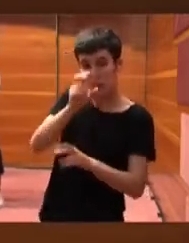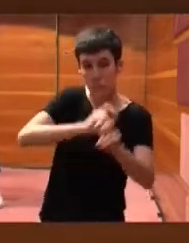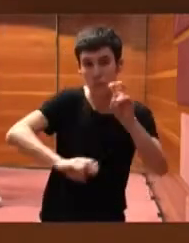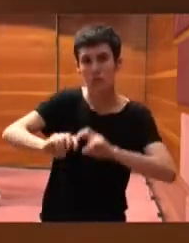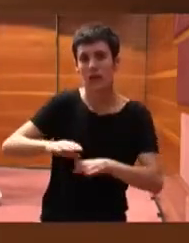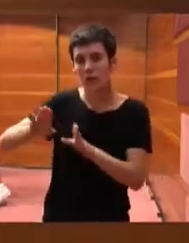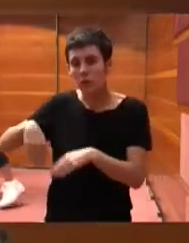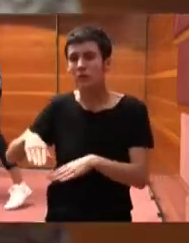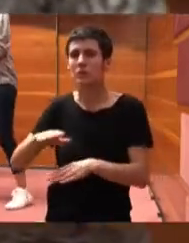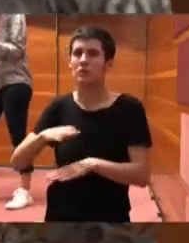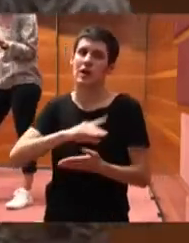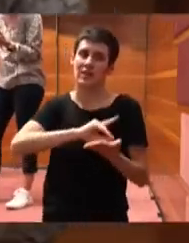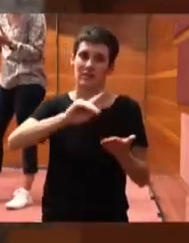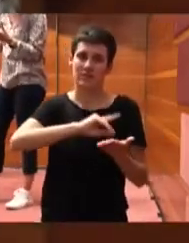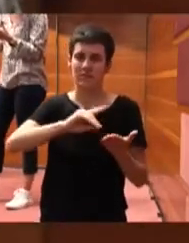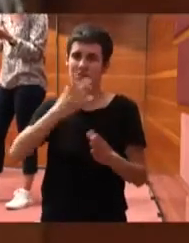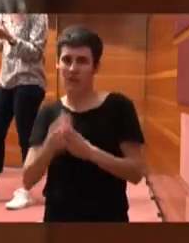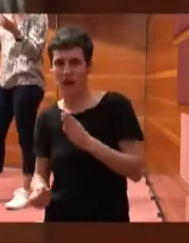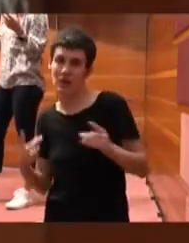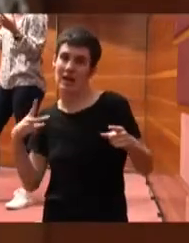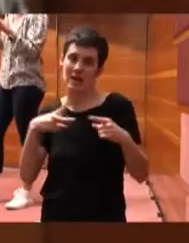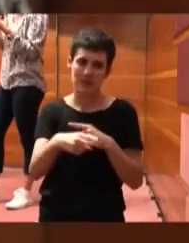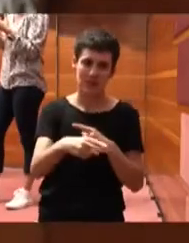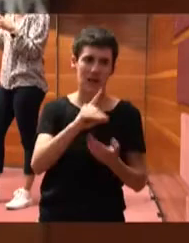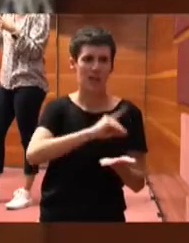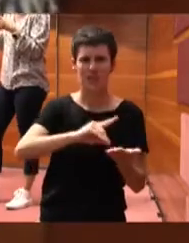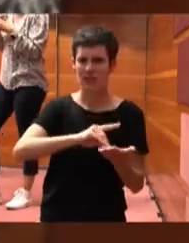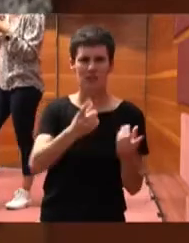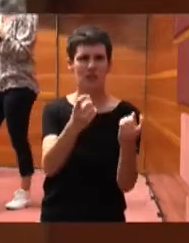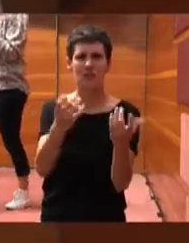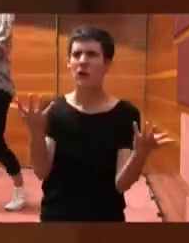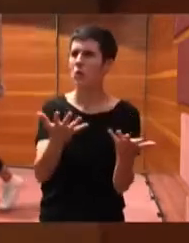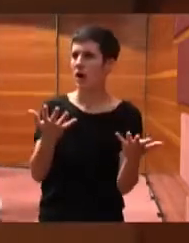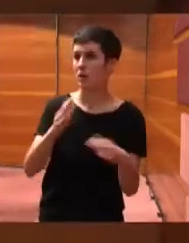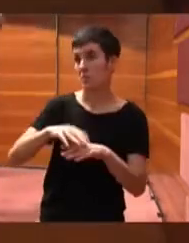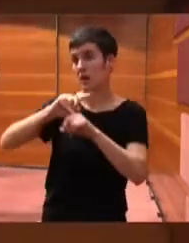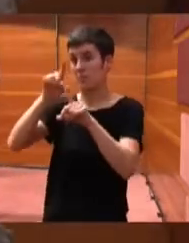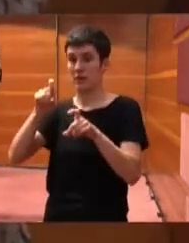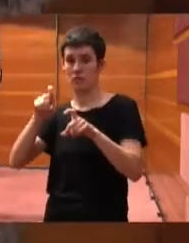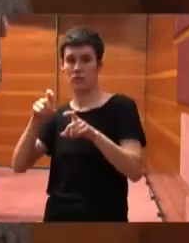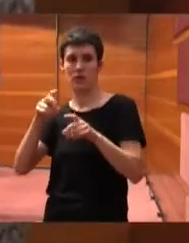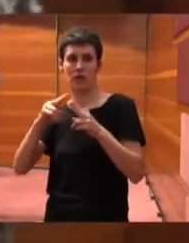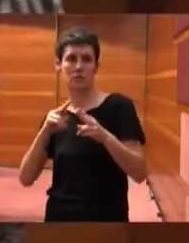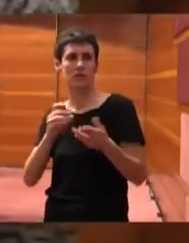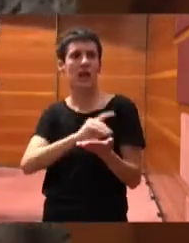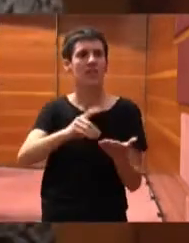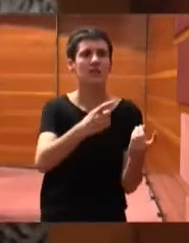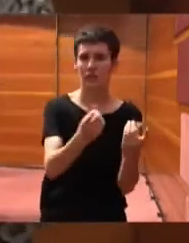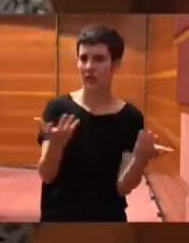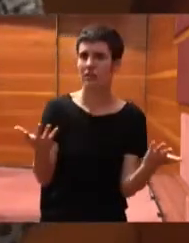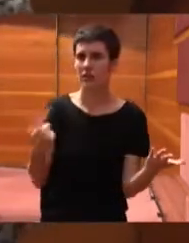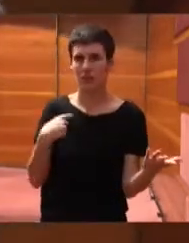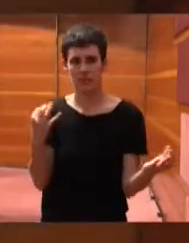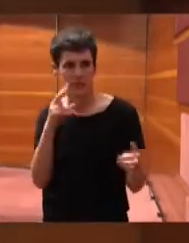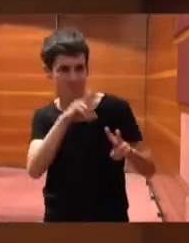para que no nos fallen los datos, como me preguntabas, es ¿qué datos nos faltan para contestar esa pregunta? Bueno, pues ahí tendremos que